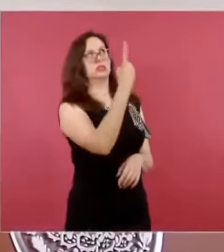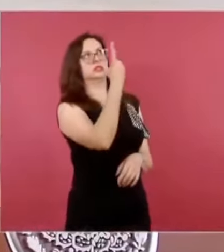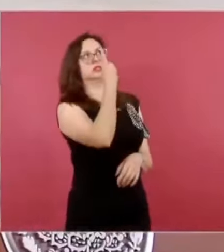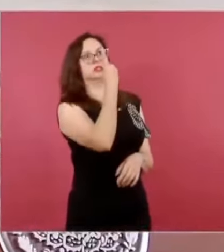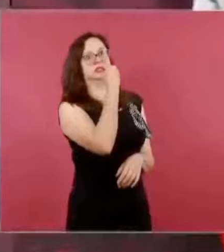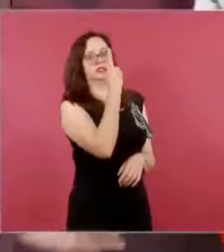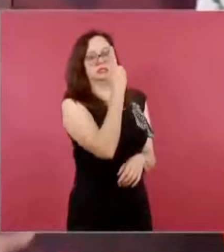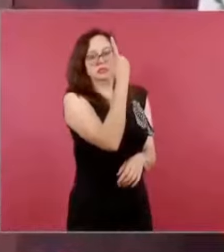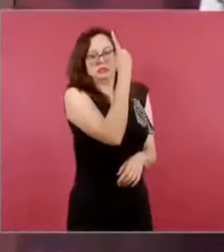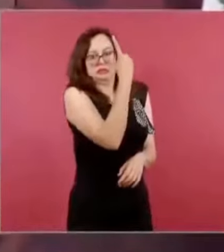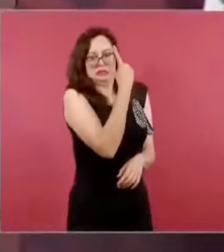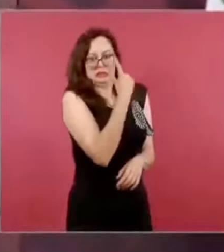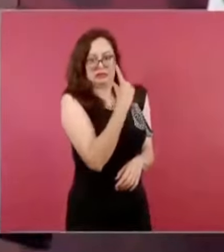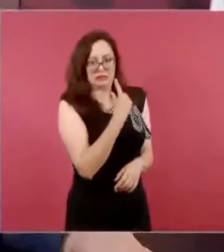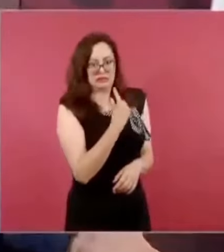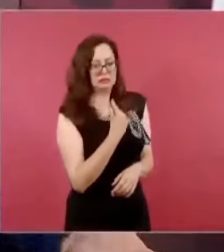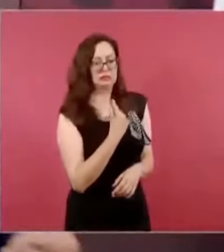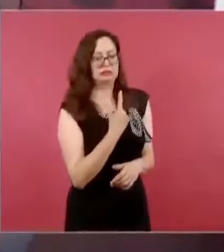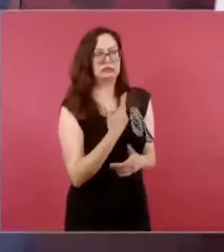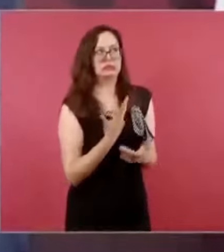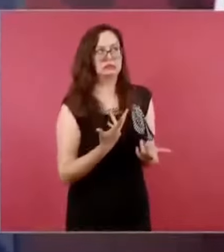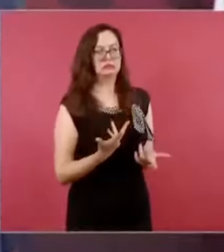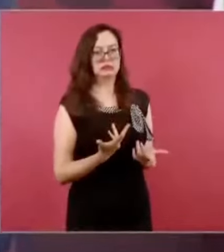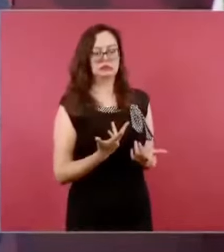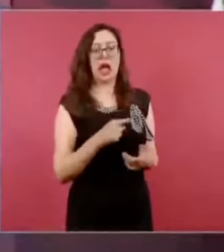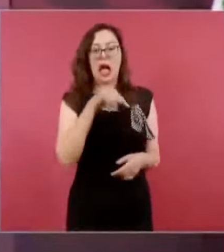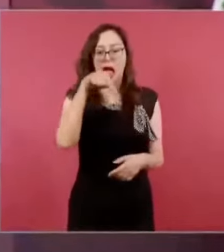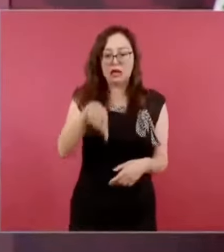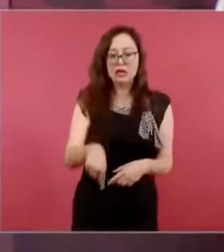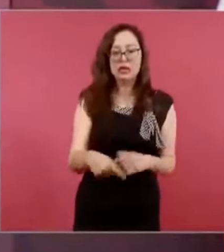¿cómo autorizan un formato así?